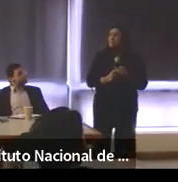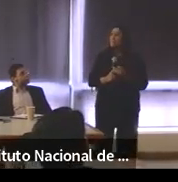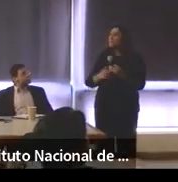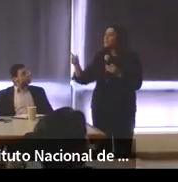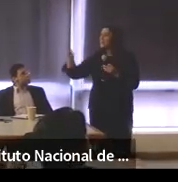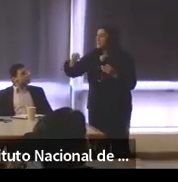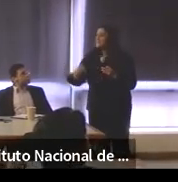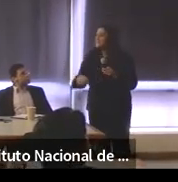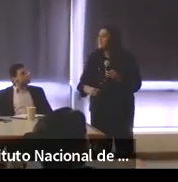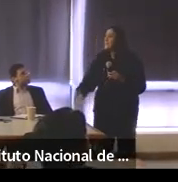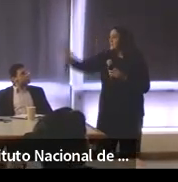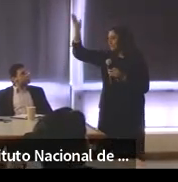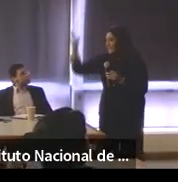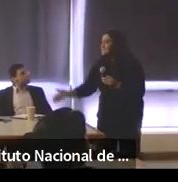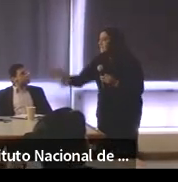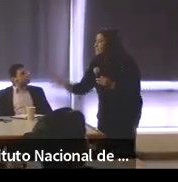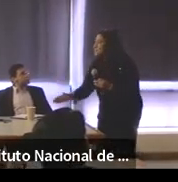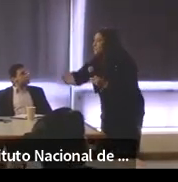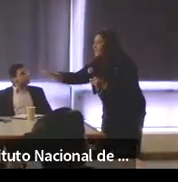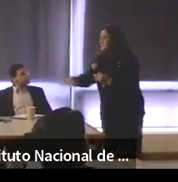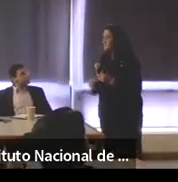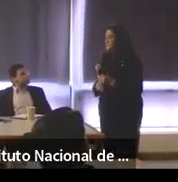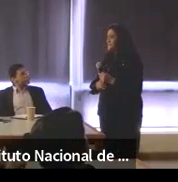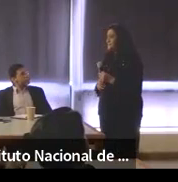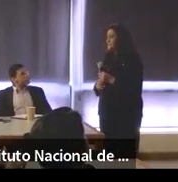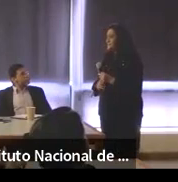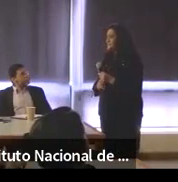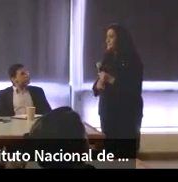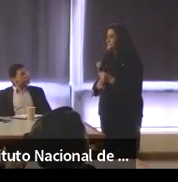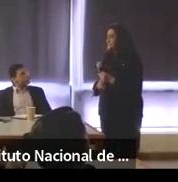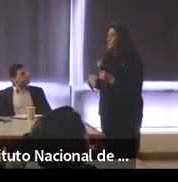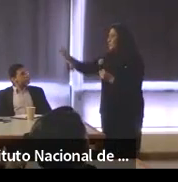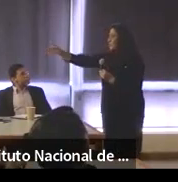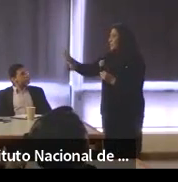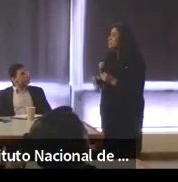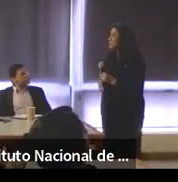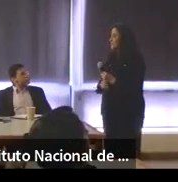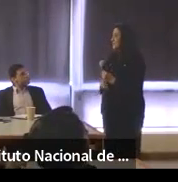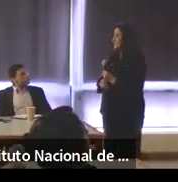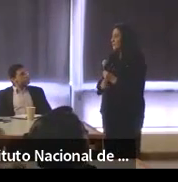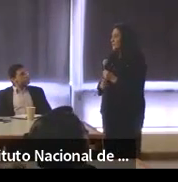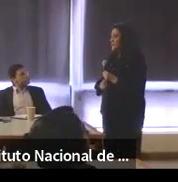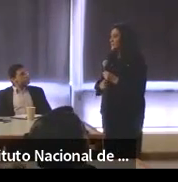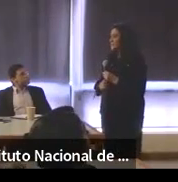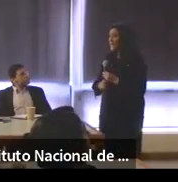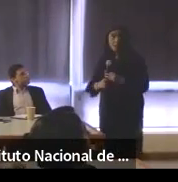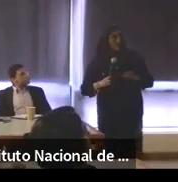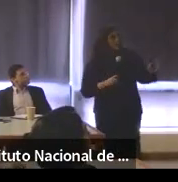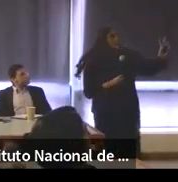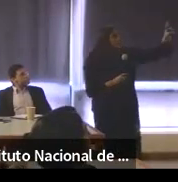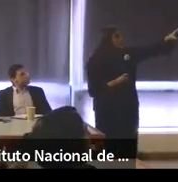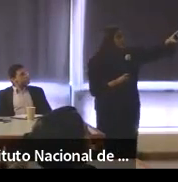importantes e impopulares es decir se hace punto ya no te pregunto si estás de acuerdo